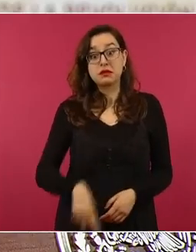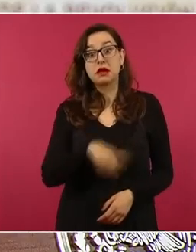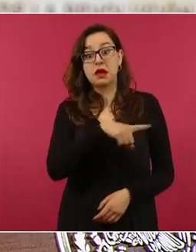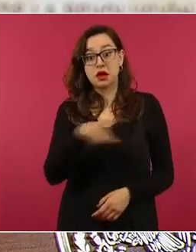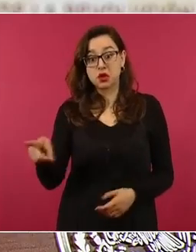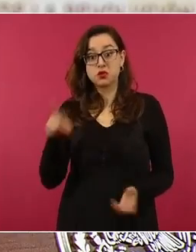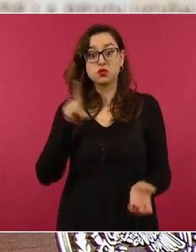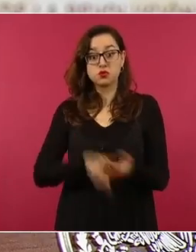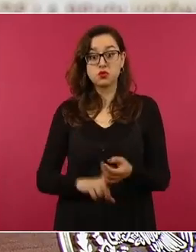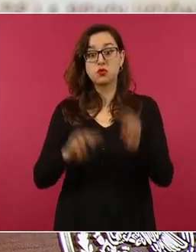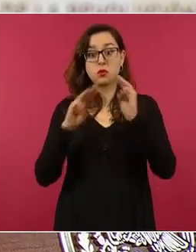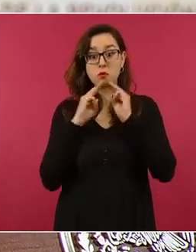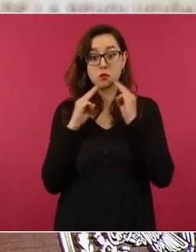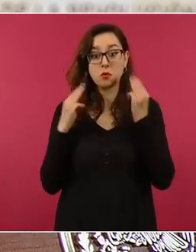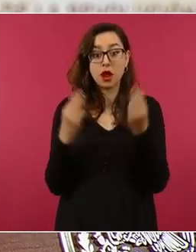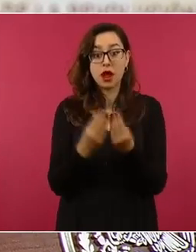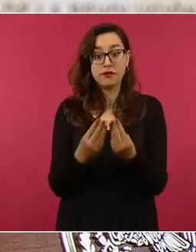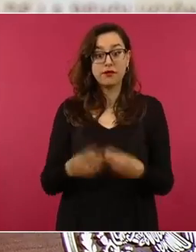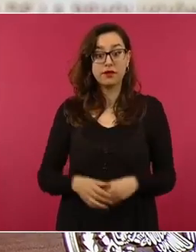Entonces,